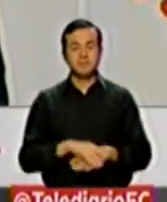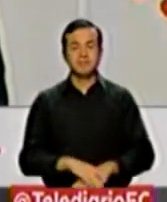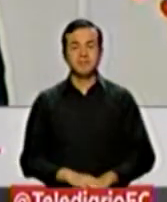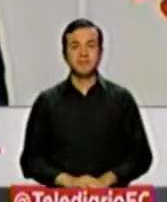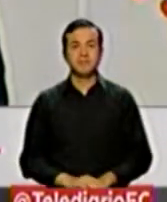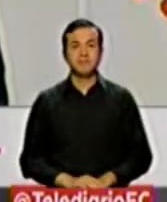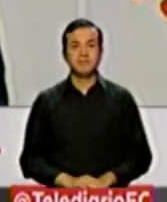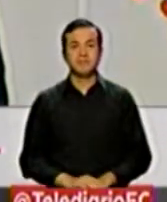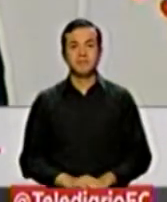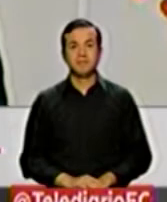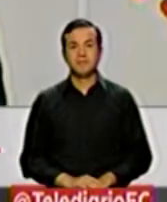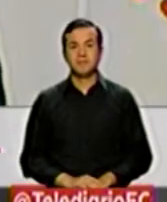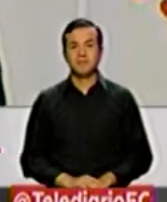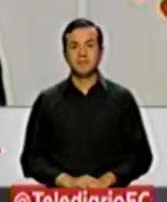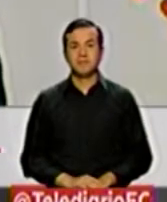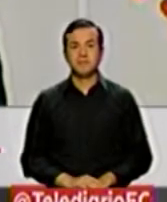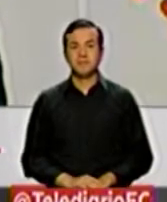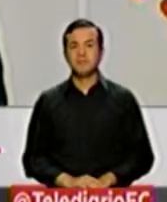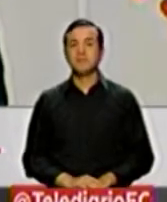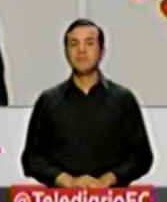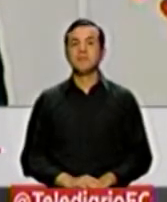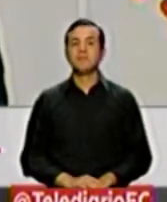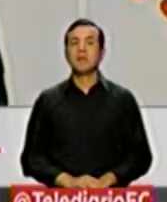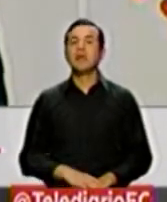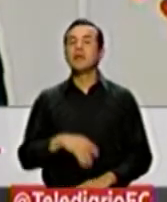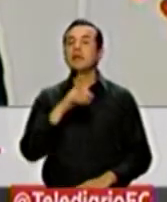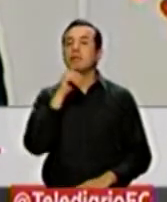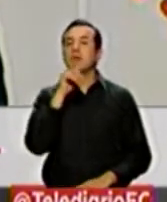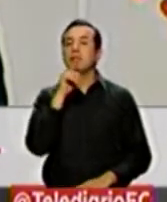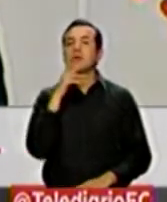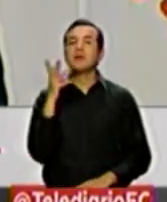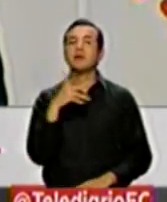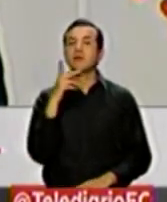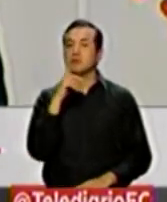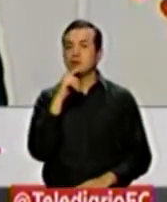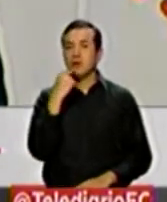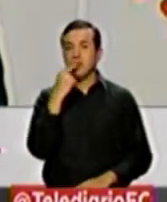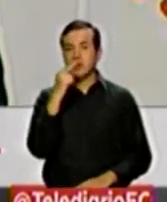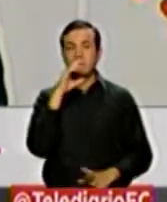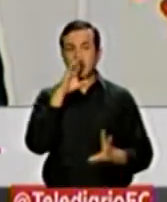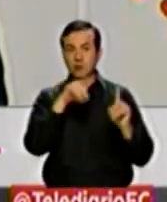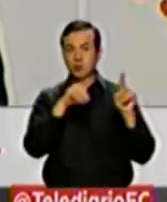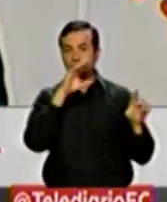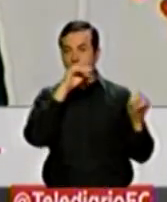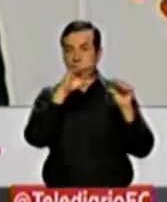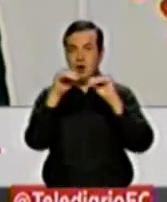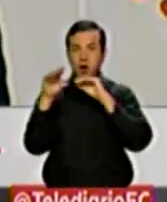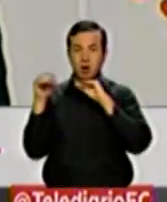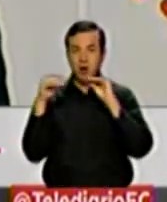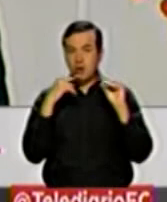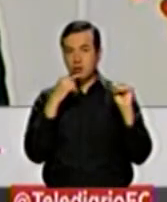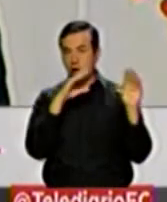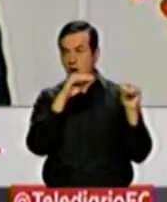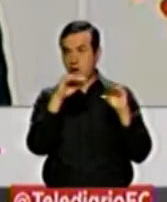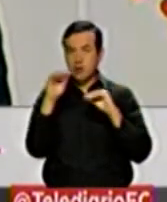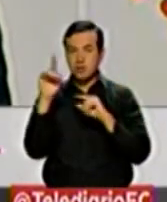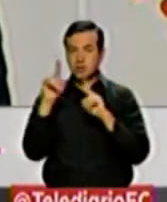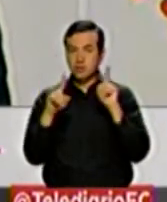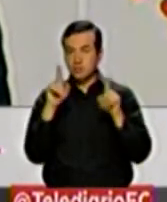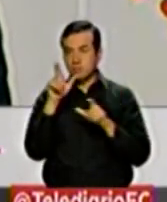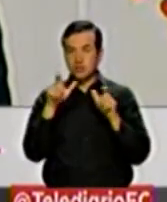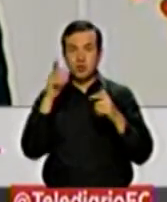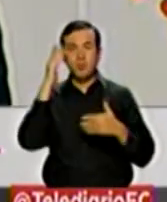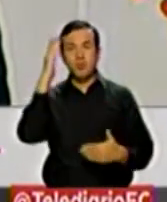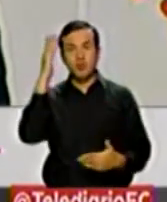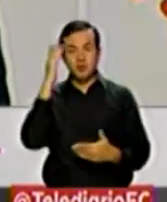sea el sucesor, es decir, se especulaba con un hombre de experiencia